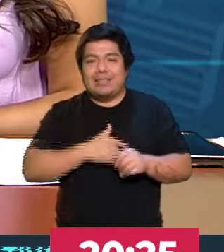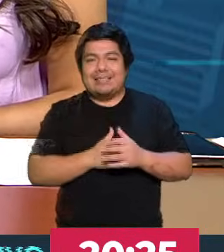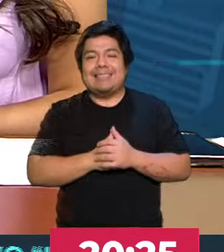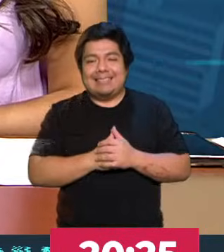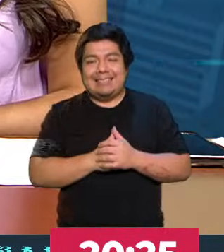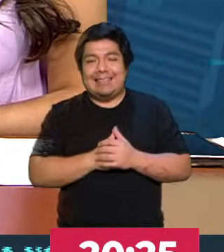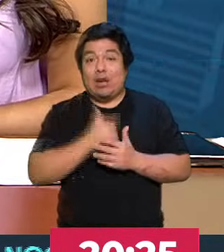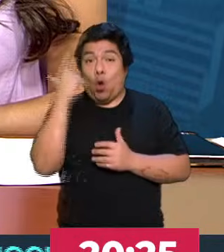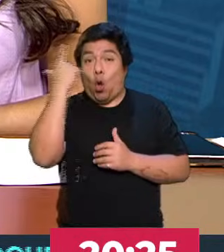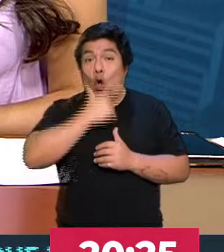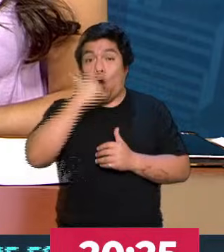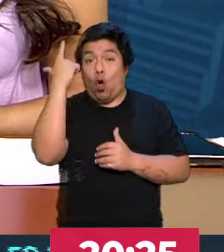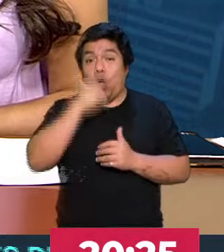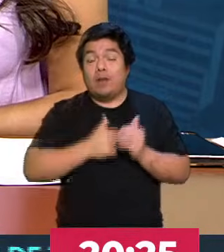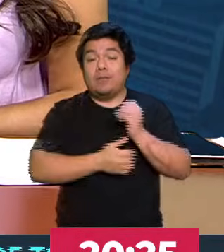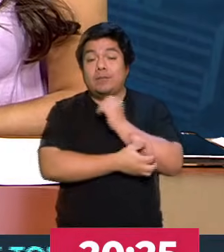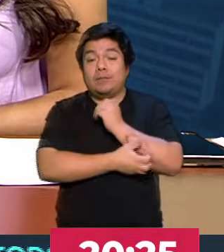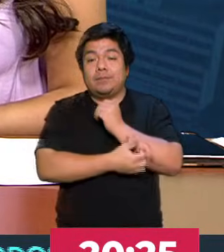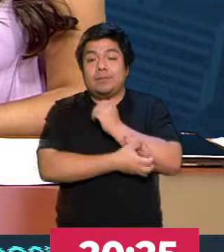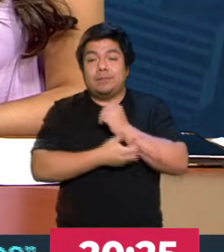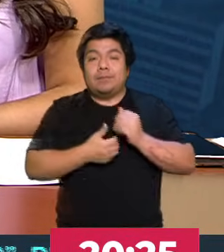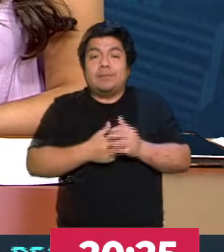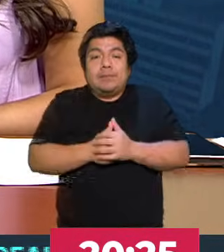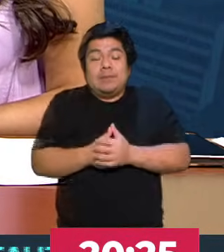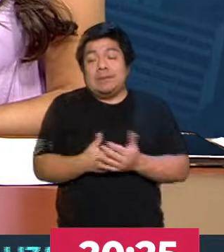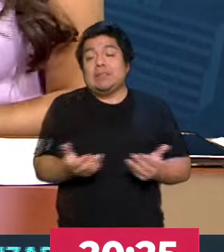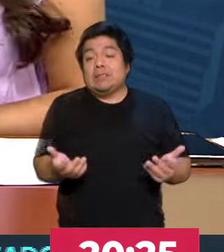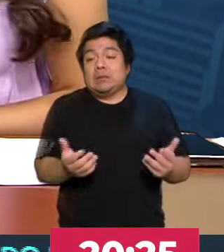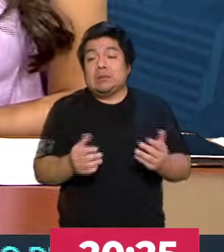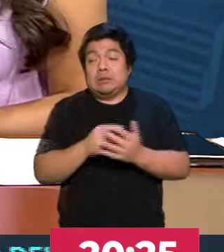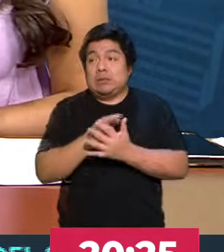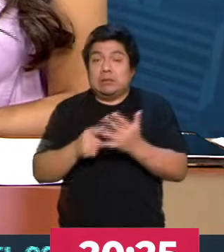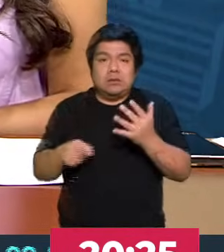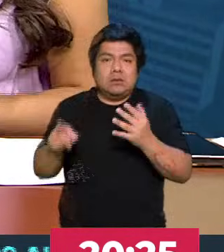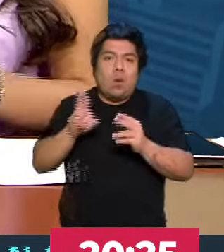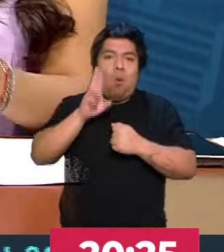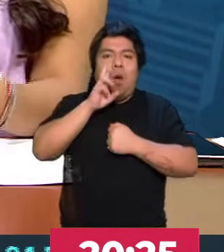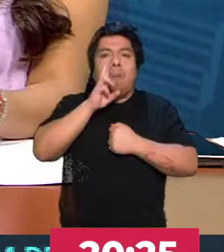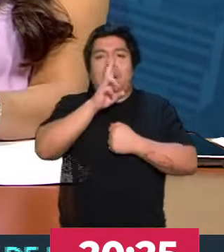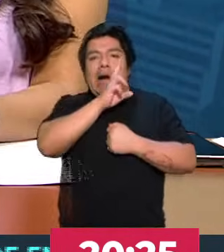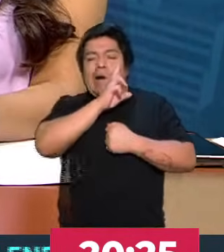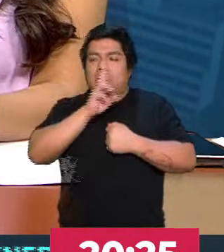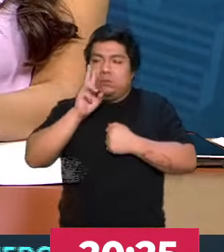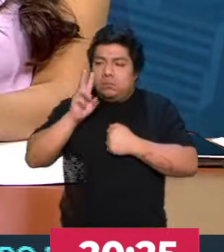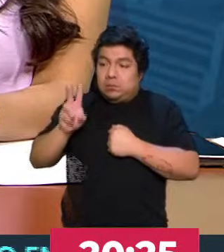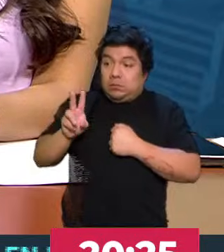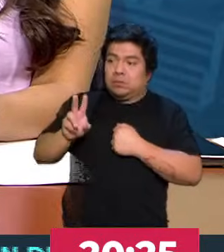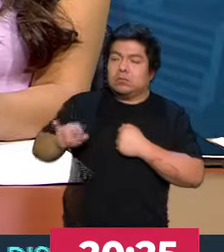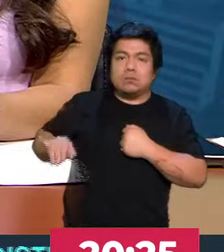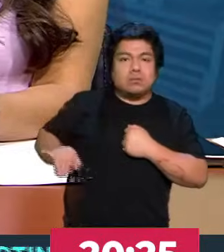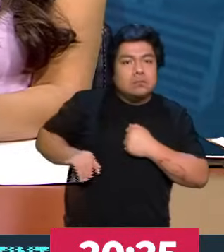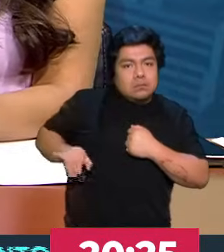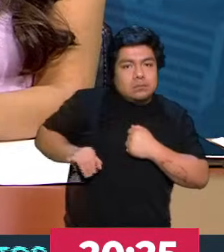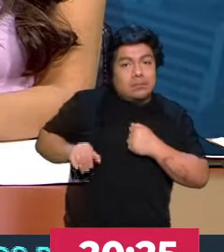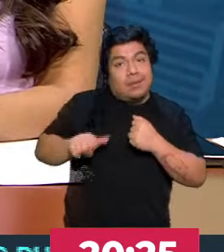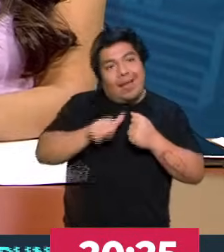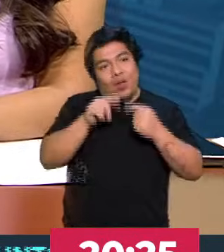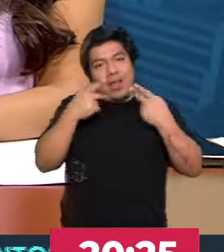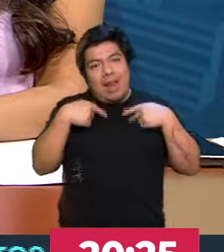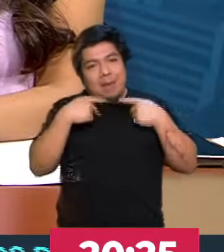de noche y fíjate, Bere, que pues un poco siguiendo las noticias, es muy interesante, digamos, la perspectiva también de